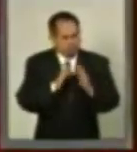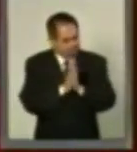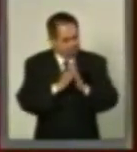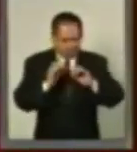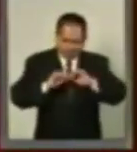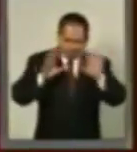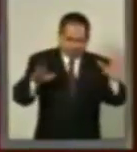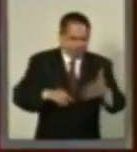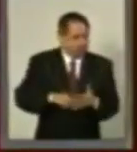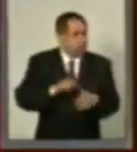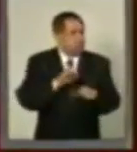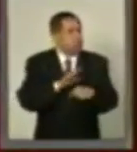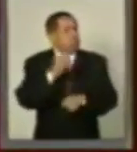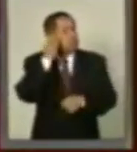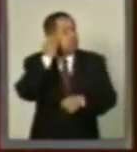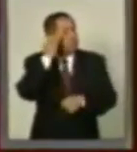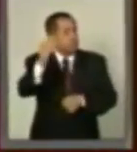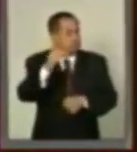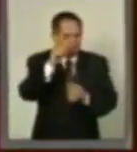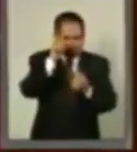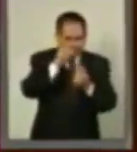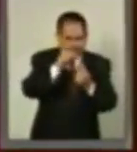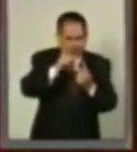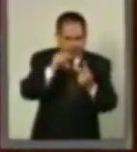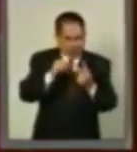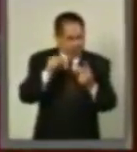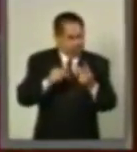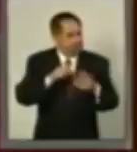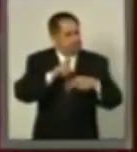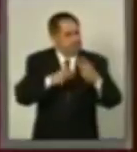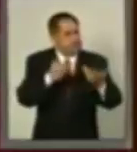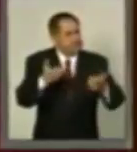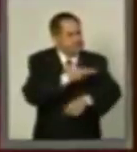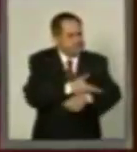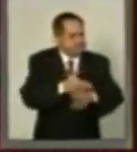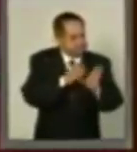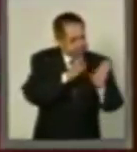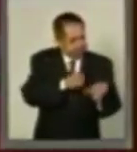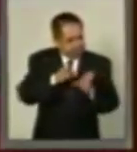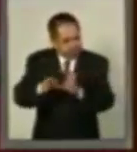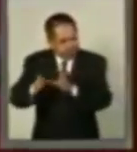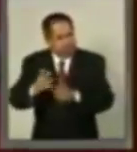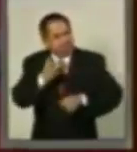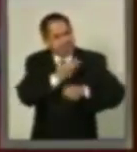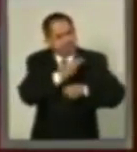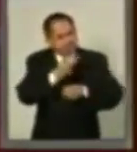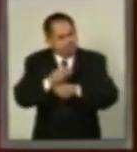los tiempos y alcances de la reconstrucción necesaria, pues